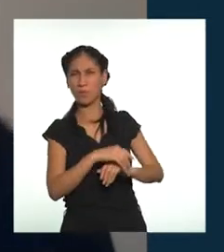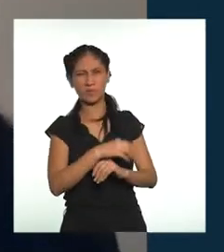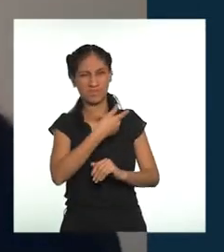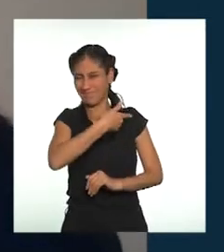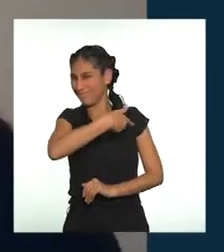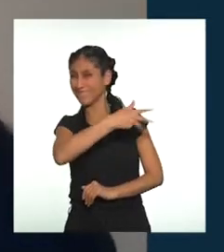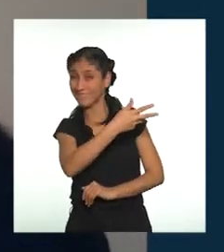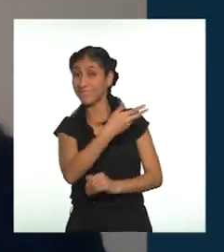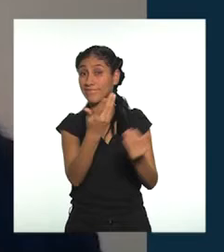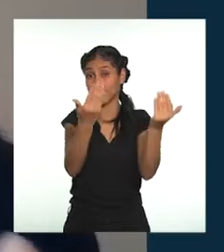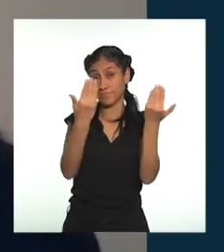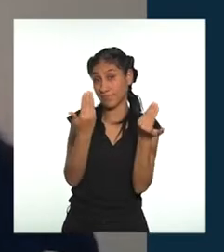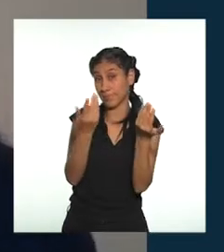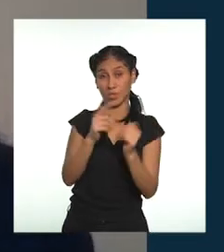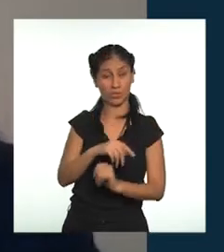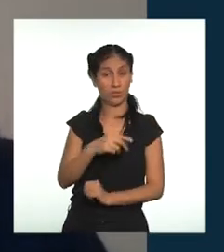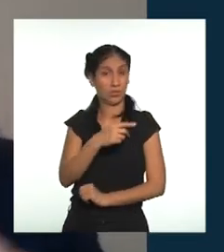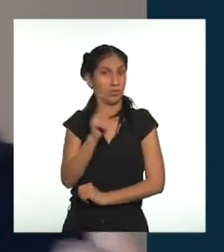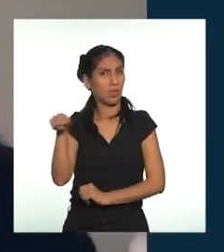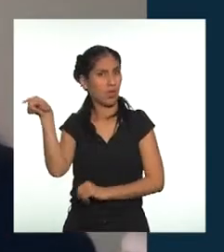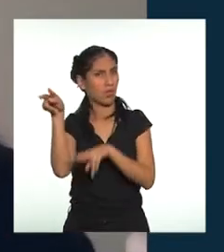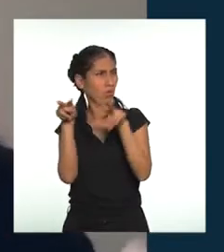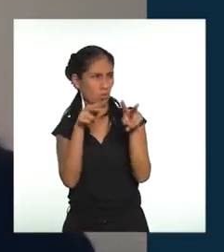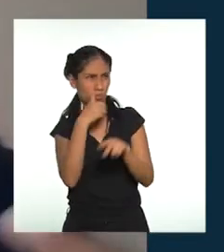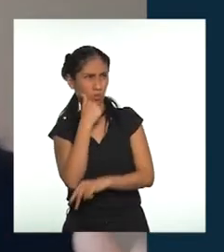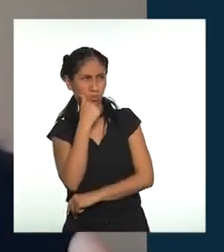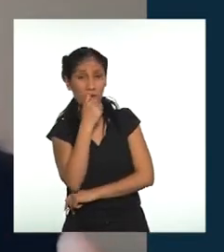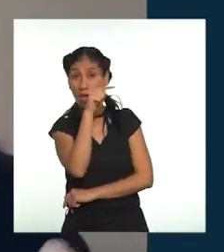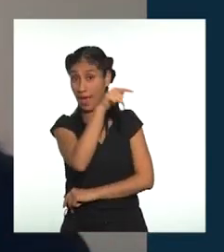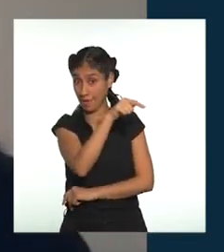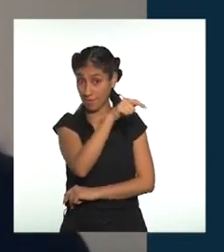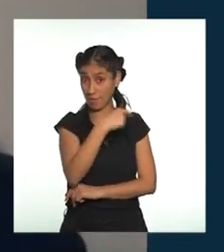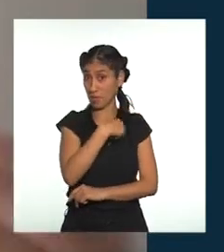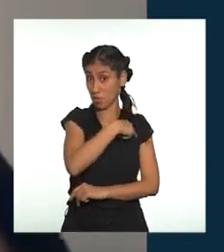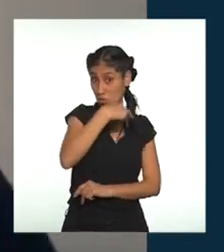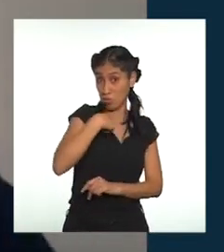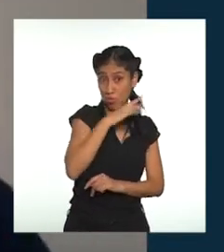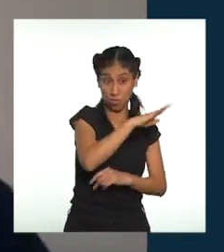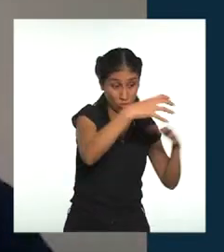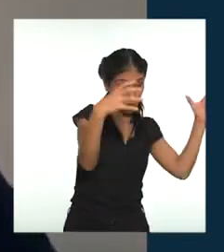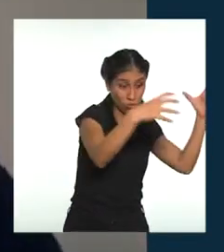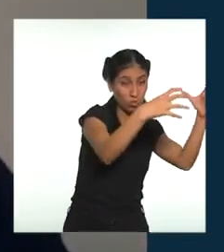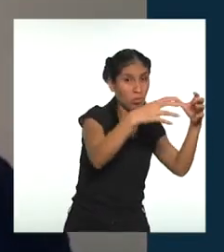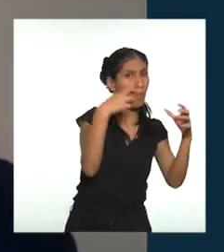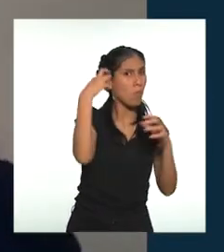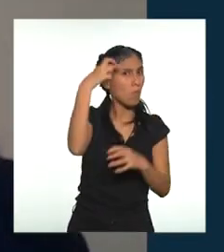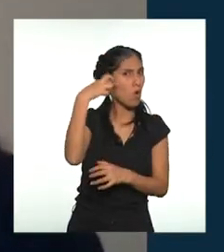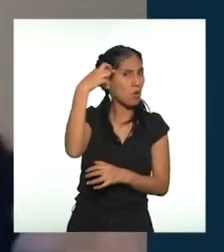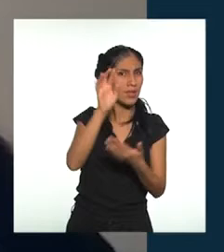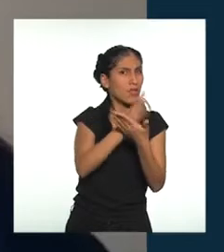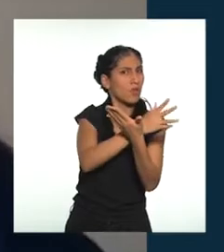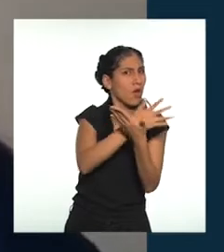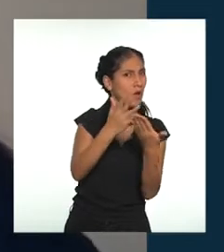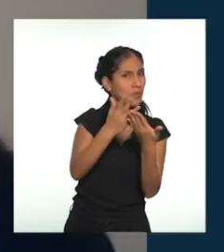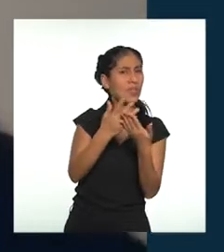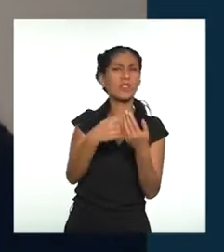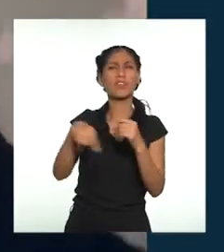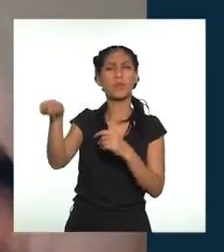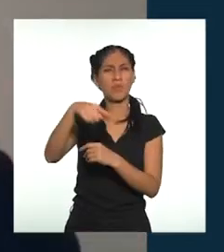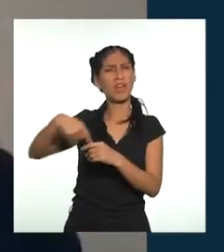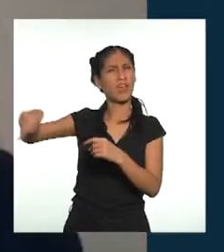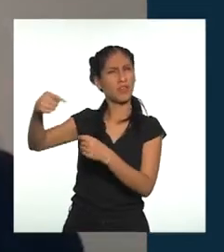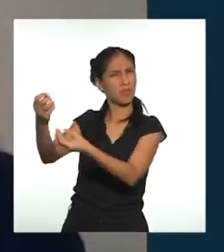un objeto, y por ello no existían políticas públicas que respondan a nuestras realidades, sino más bien